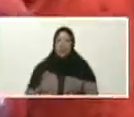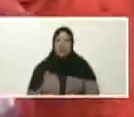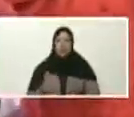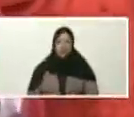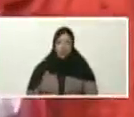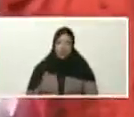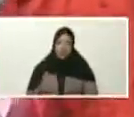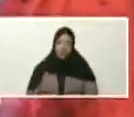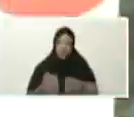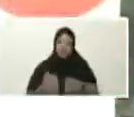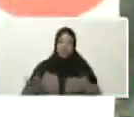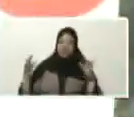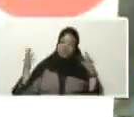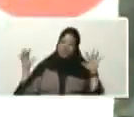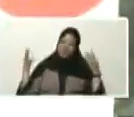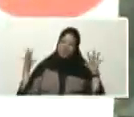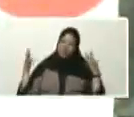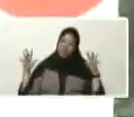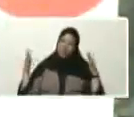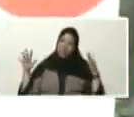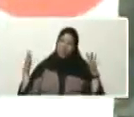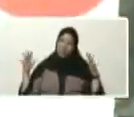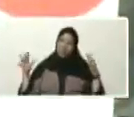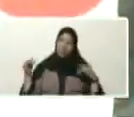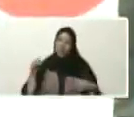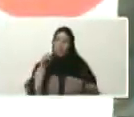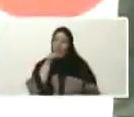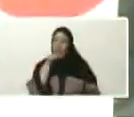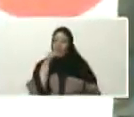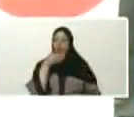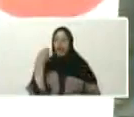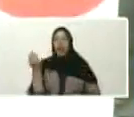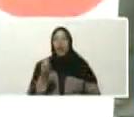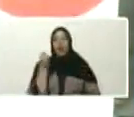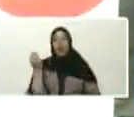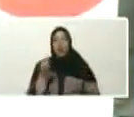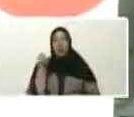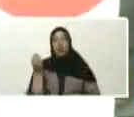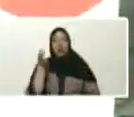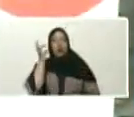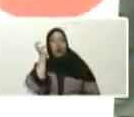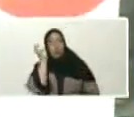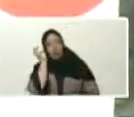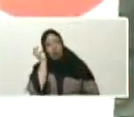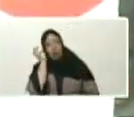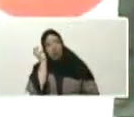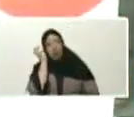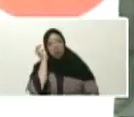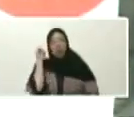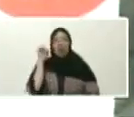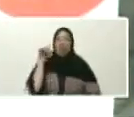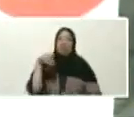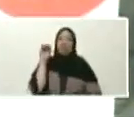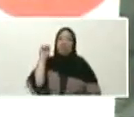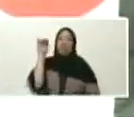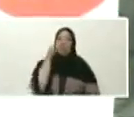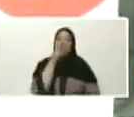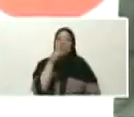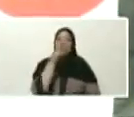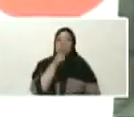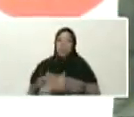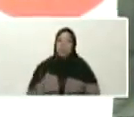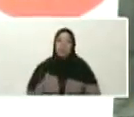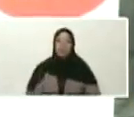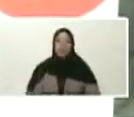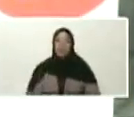Un aplauso a Greila. La juventud, la mujer, adelante en la vanguardia.